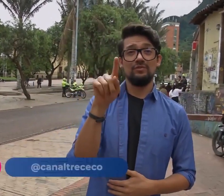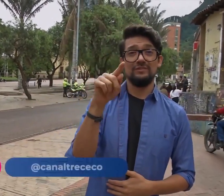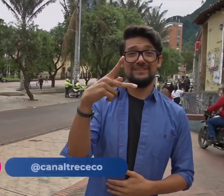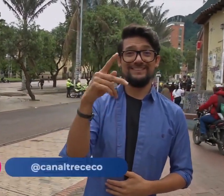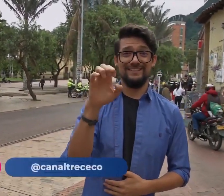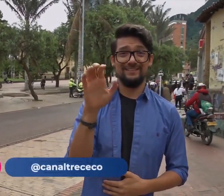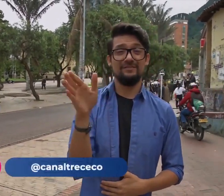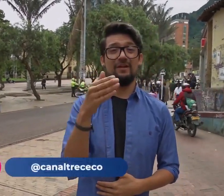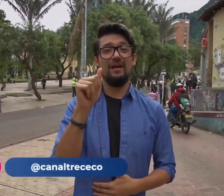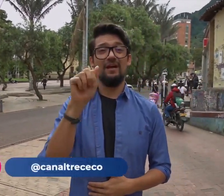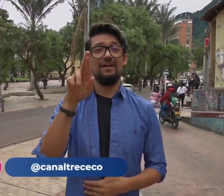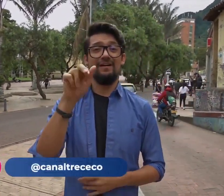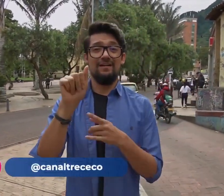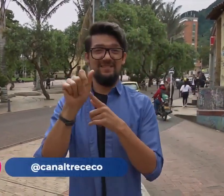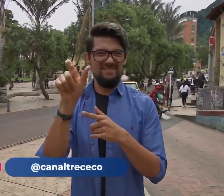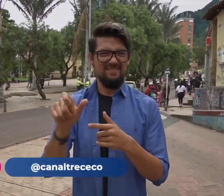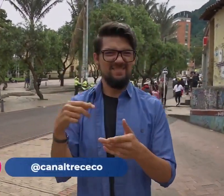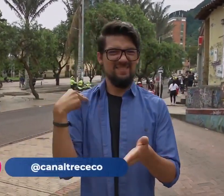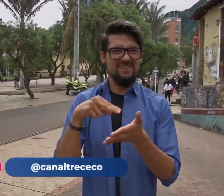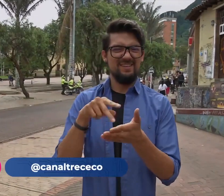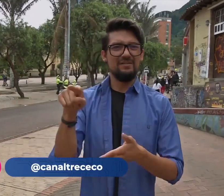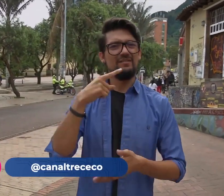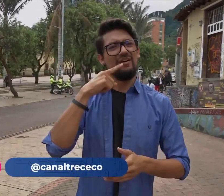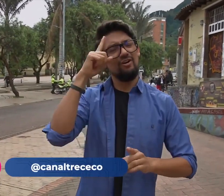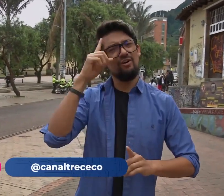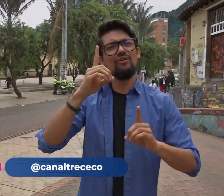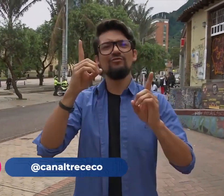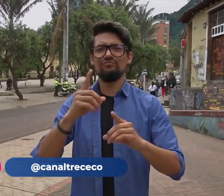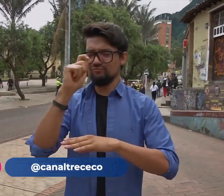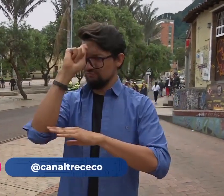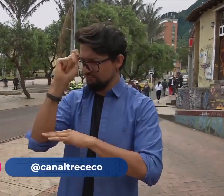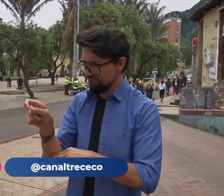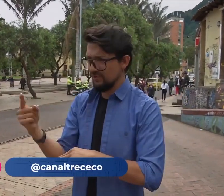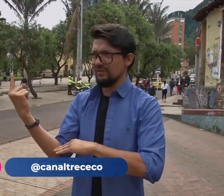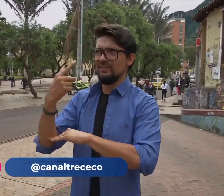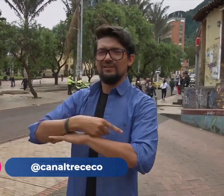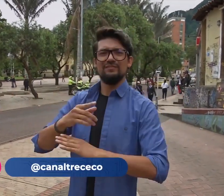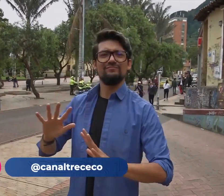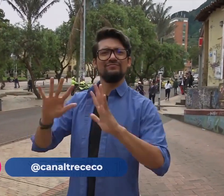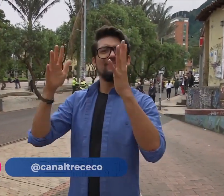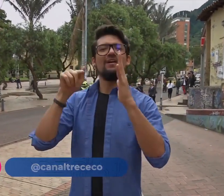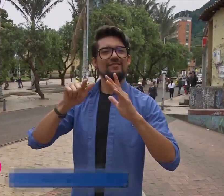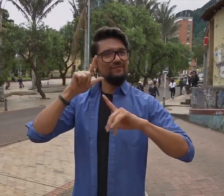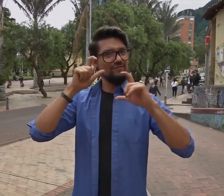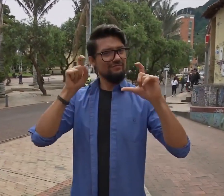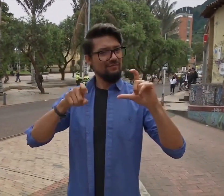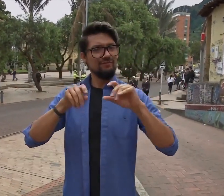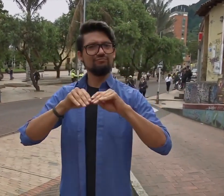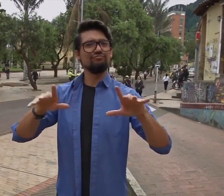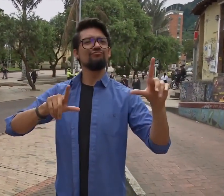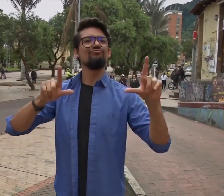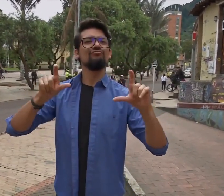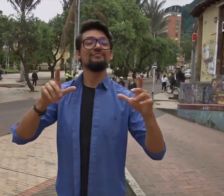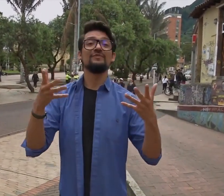Esta fecha se estableció gracias a la iniciativa del fotógrafo australiano Korski Ara.